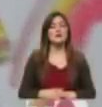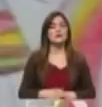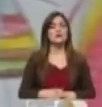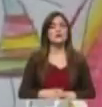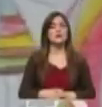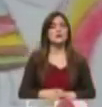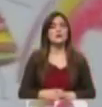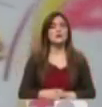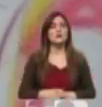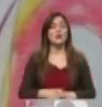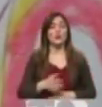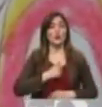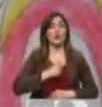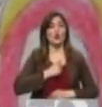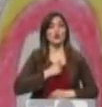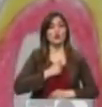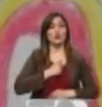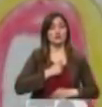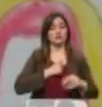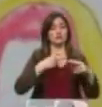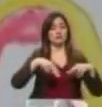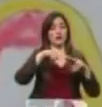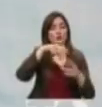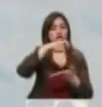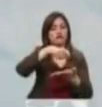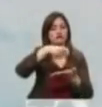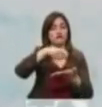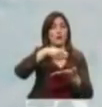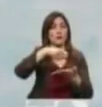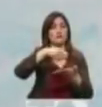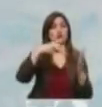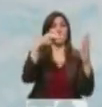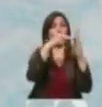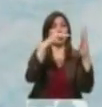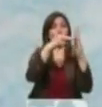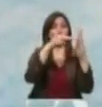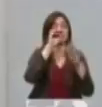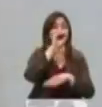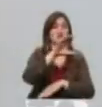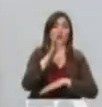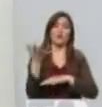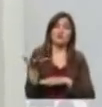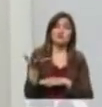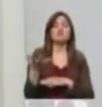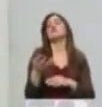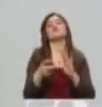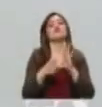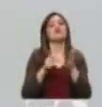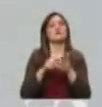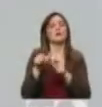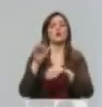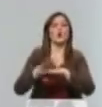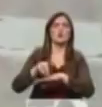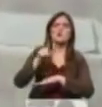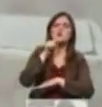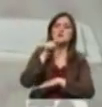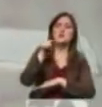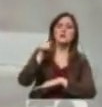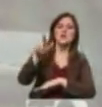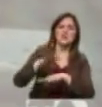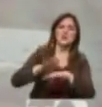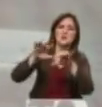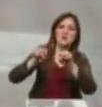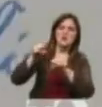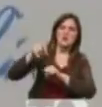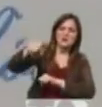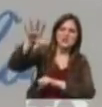lo cual relacionaba un poco lo que estaba viviendo en su entorno escolar. Lo graficado significa mucho para poder acusar a los responsables de los